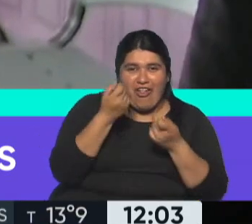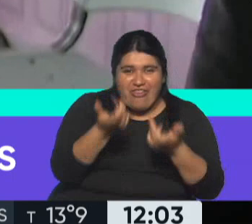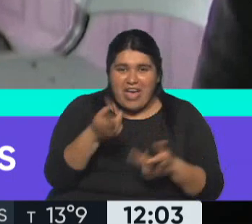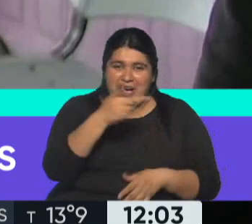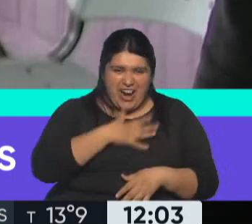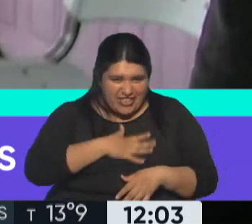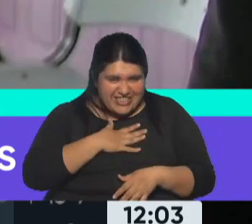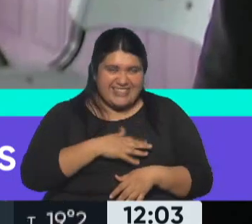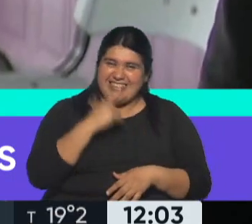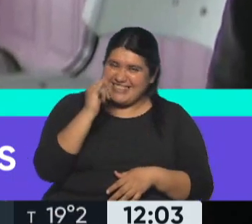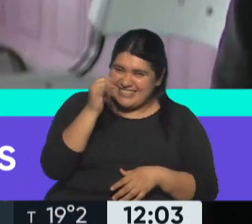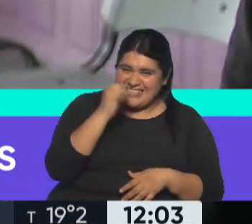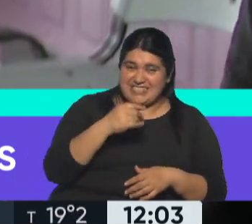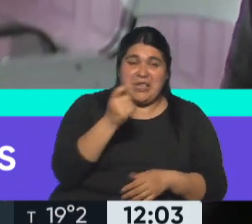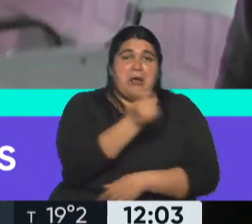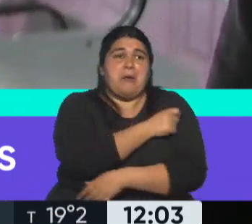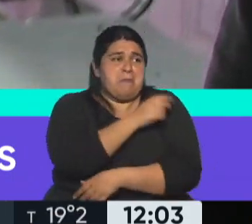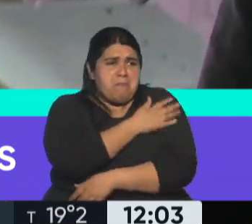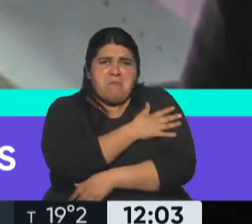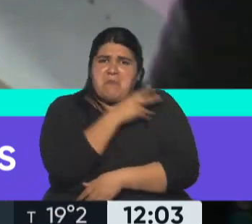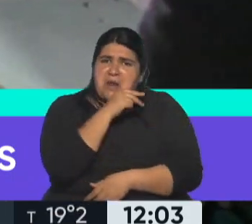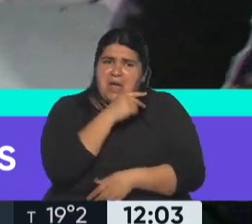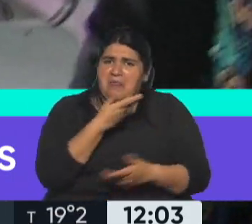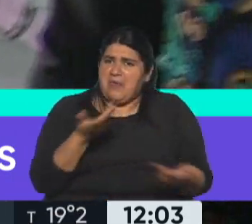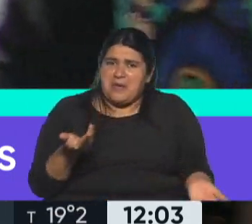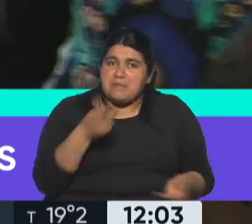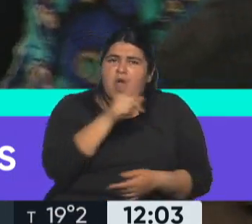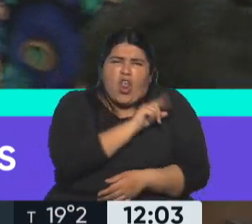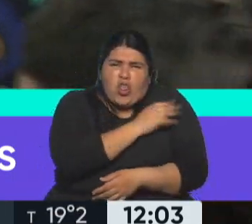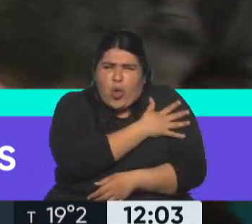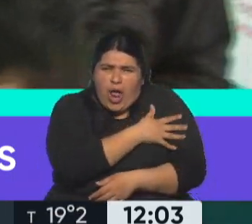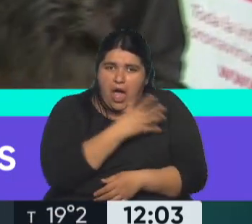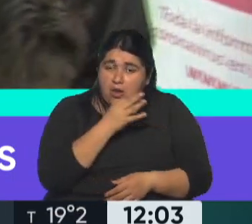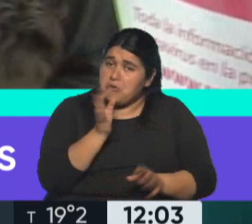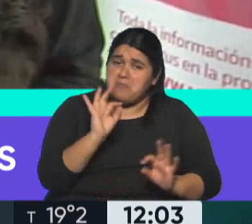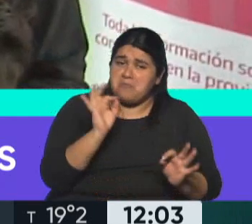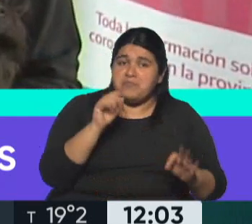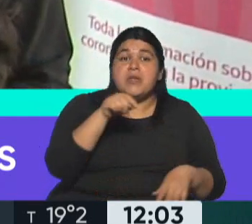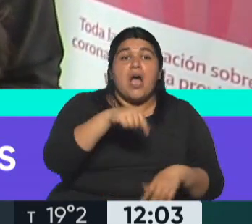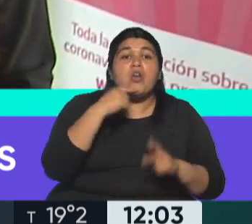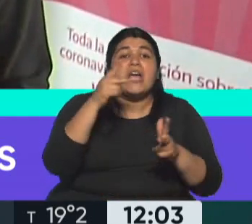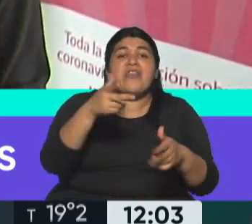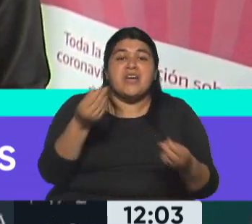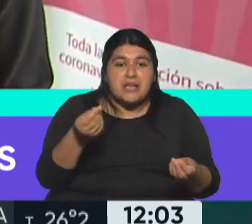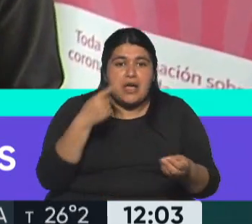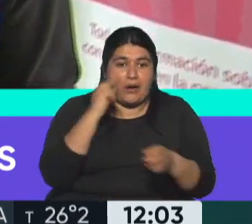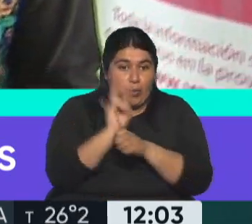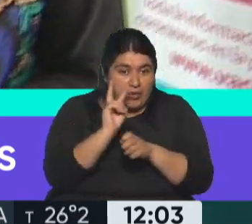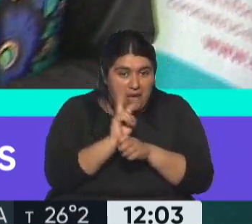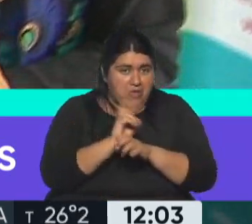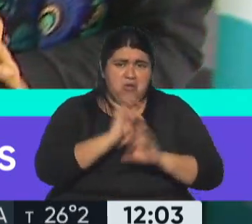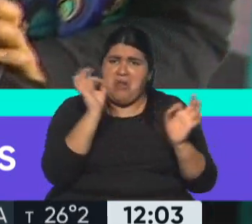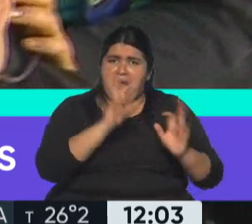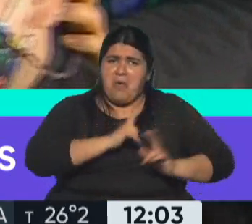¿Estás contento? Sí, no sentí nada. ¿No te dolió? No. ¿Y qué te dijeron ahora? ¿Tenés que tener algún tipo de prevención? No,